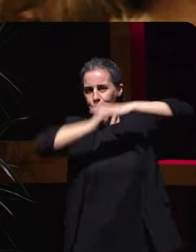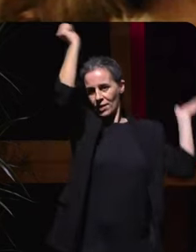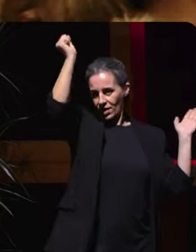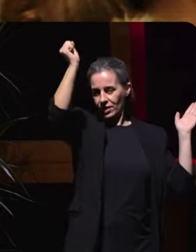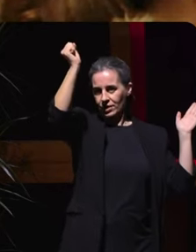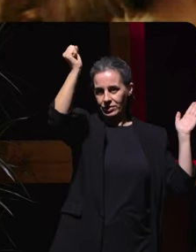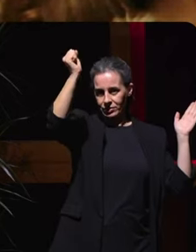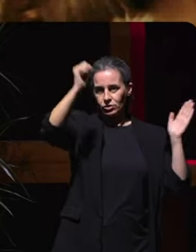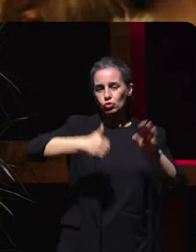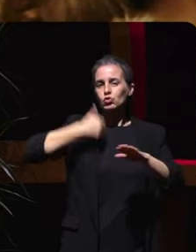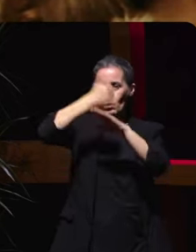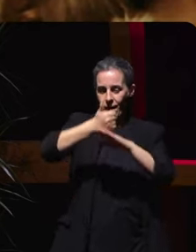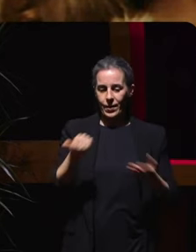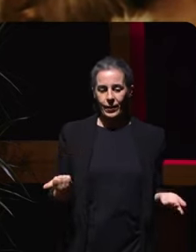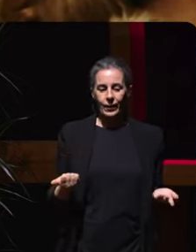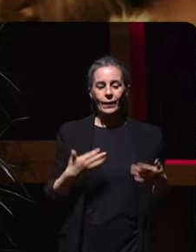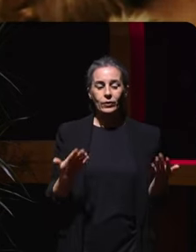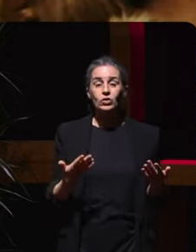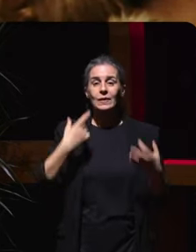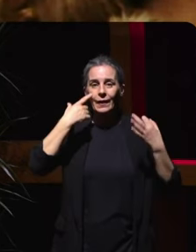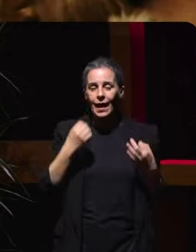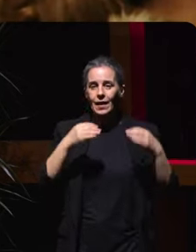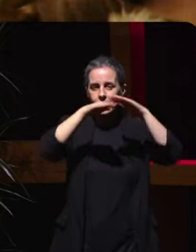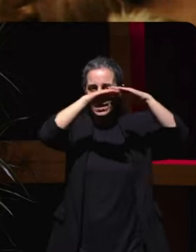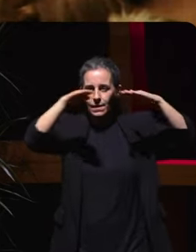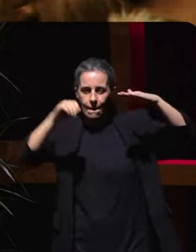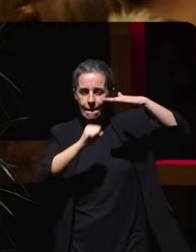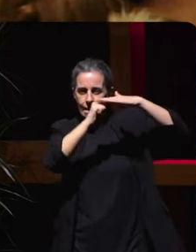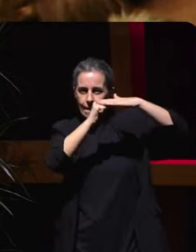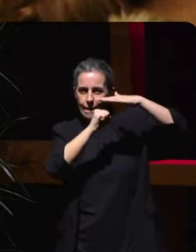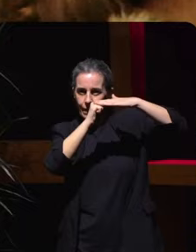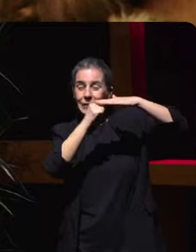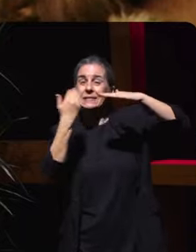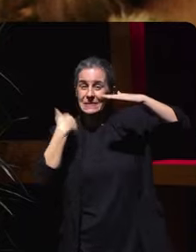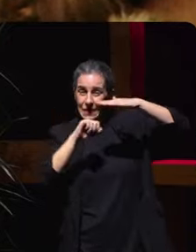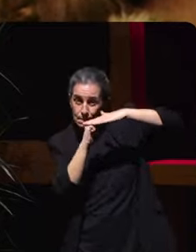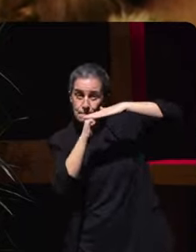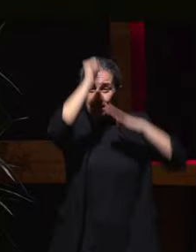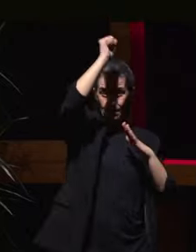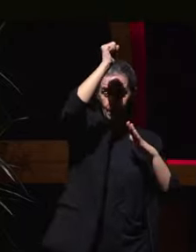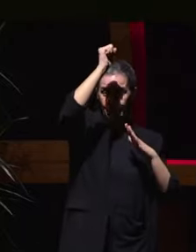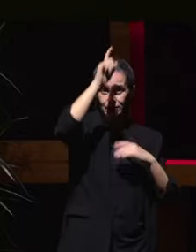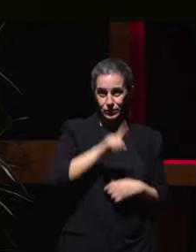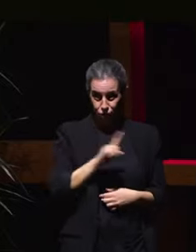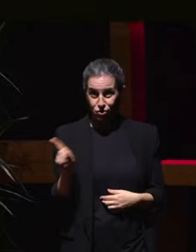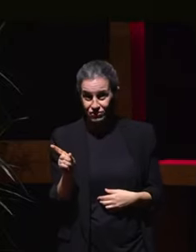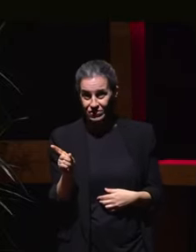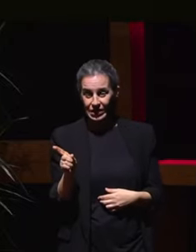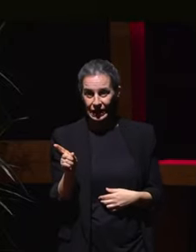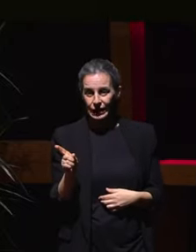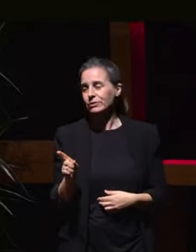opinión, ti crees que realmente ese teito de cristal xa está roto? Non. A